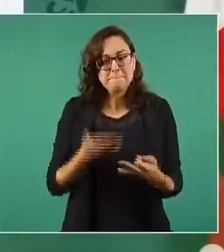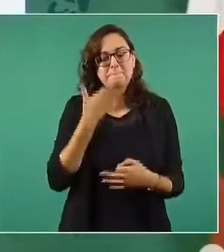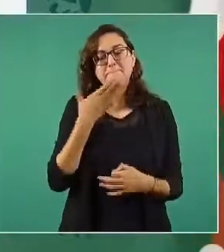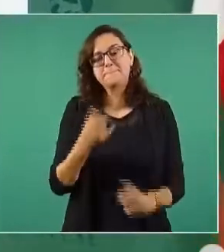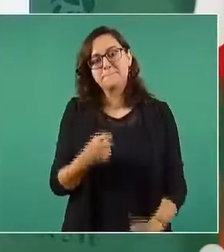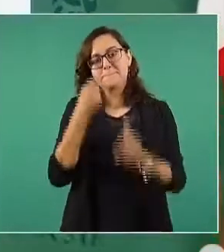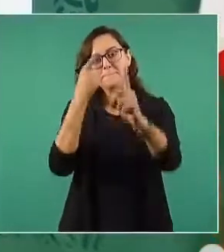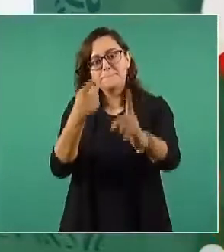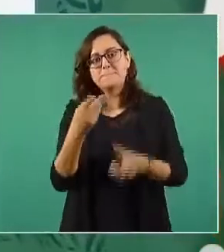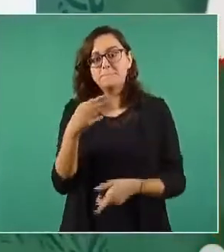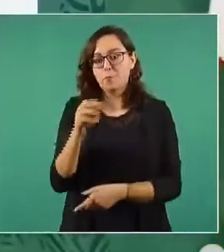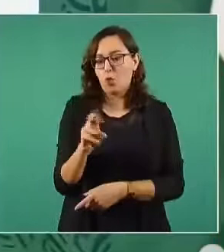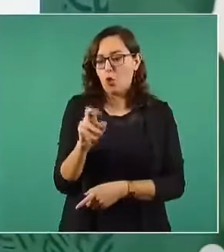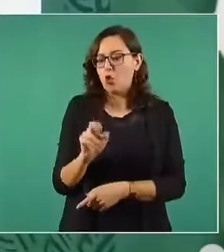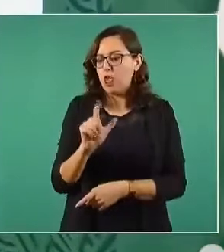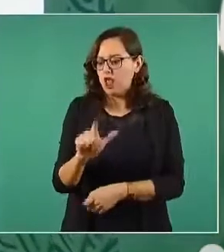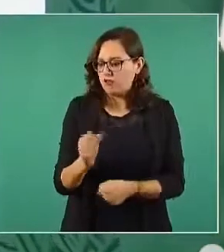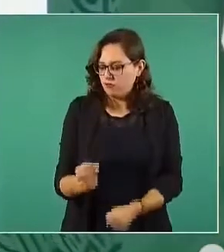tenemos moral.